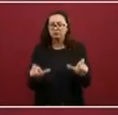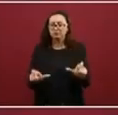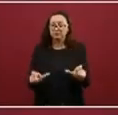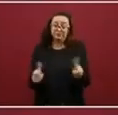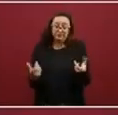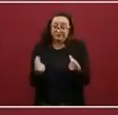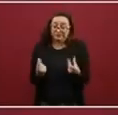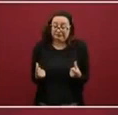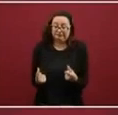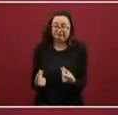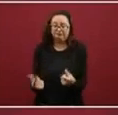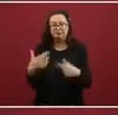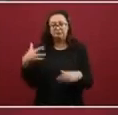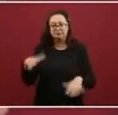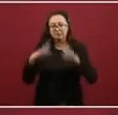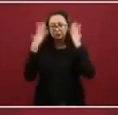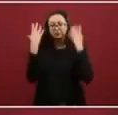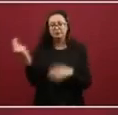muy rápido.